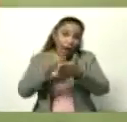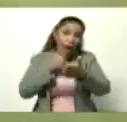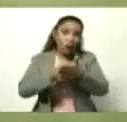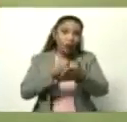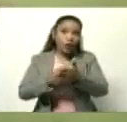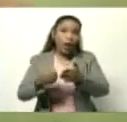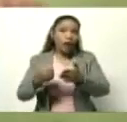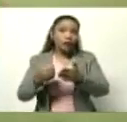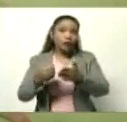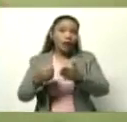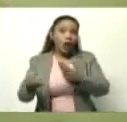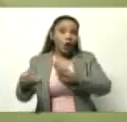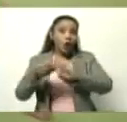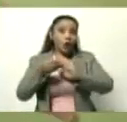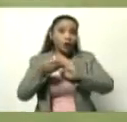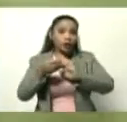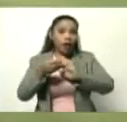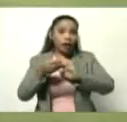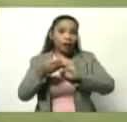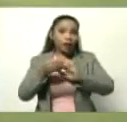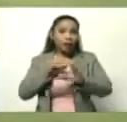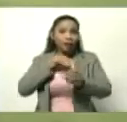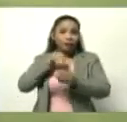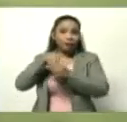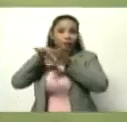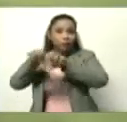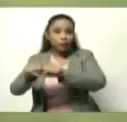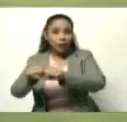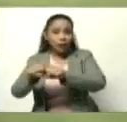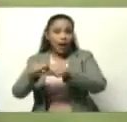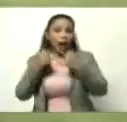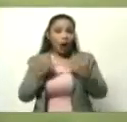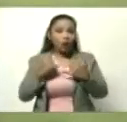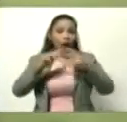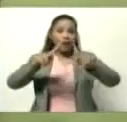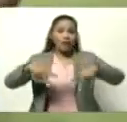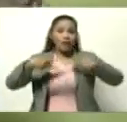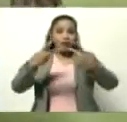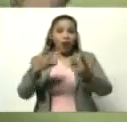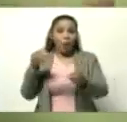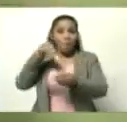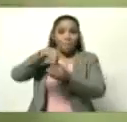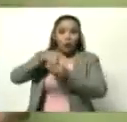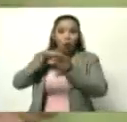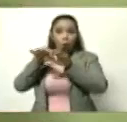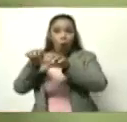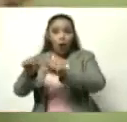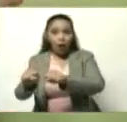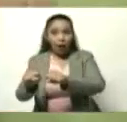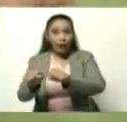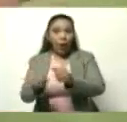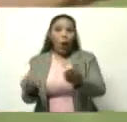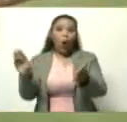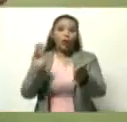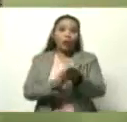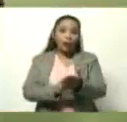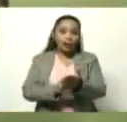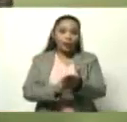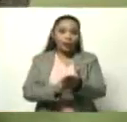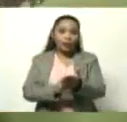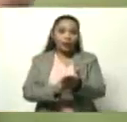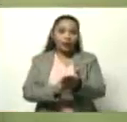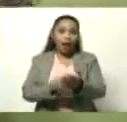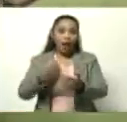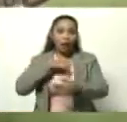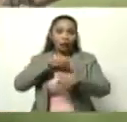del colonialismo y actualmente del neocolonialismo que quiere de nuevo instalarse en